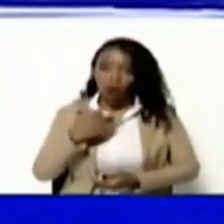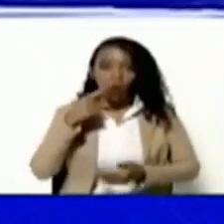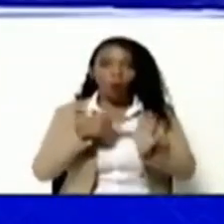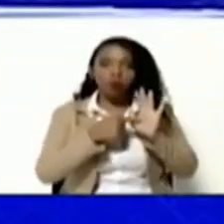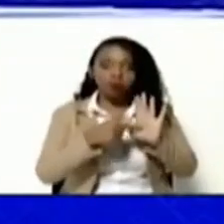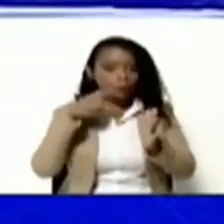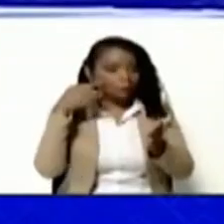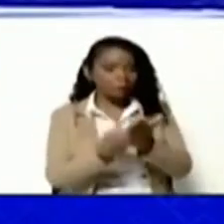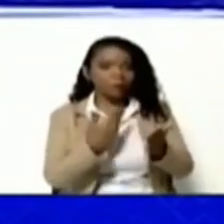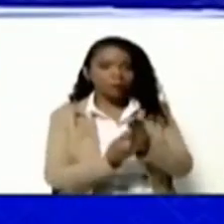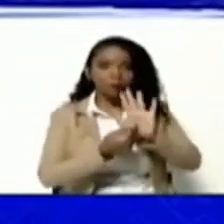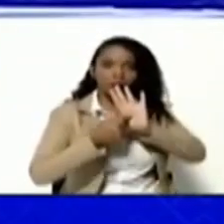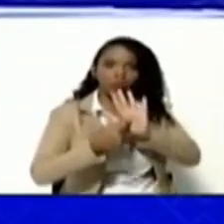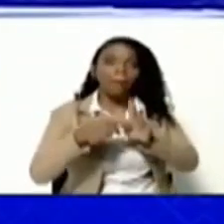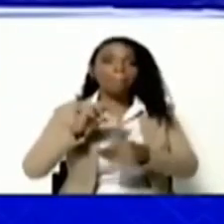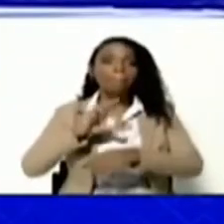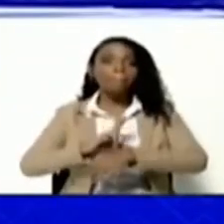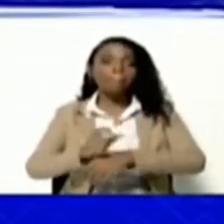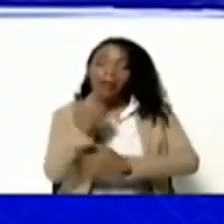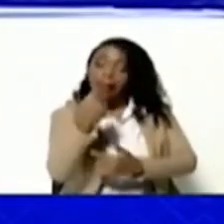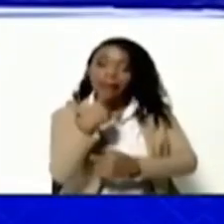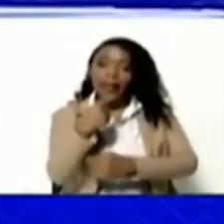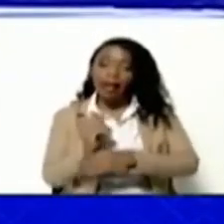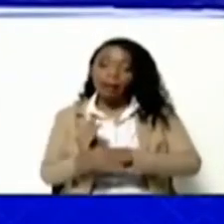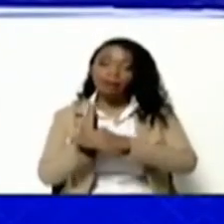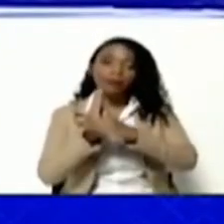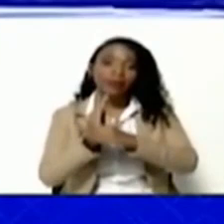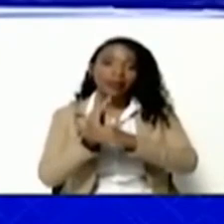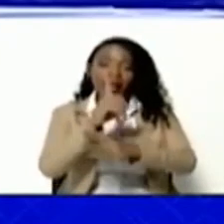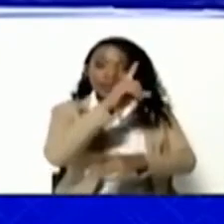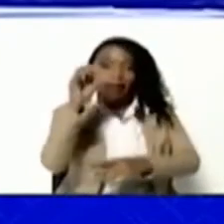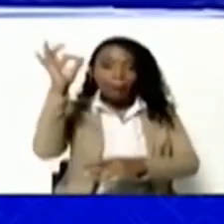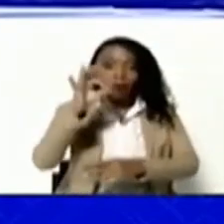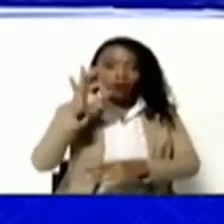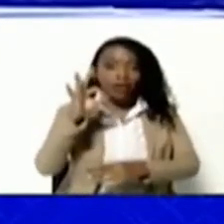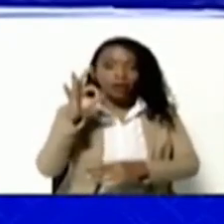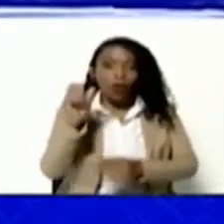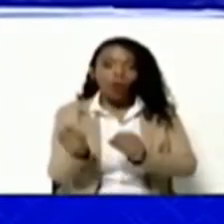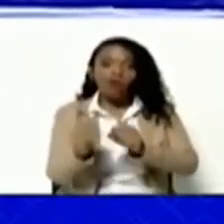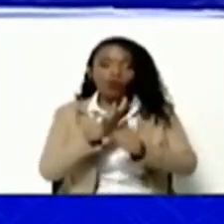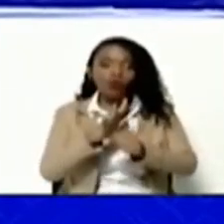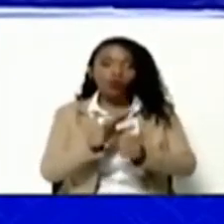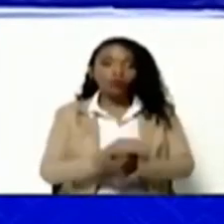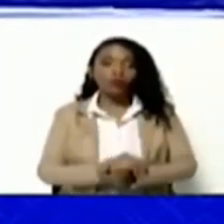esto, Maduro anunció que el Ministerio de Salud emitirá la resolución especial incorporando